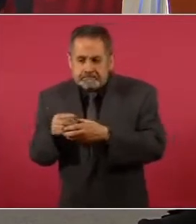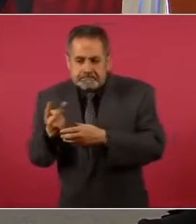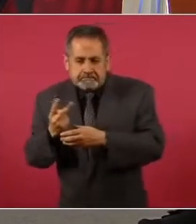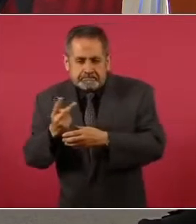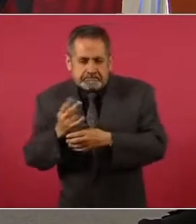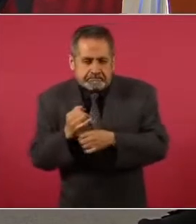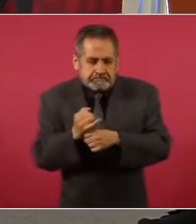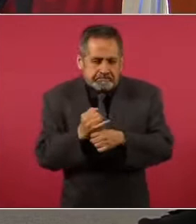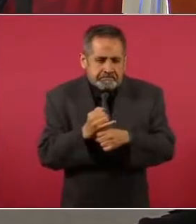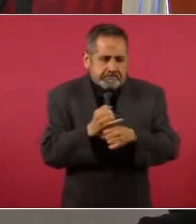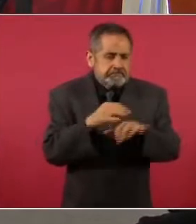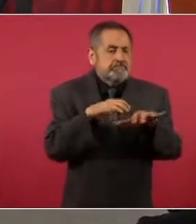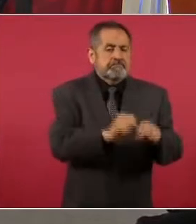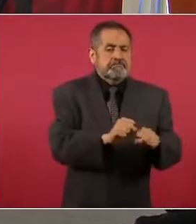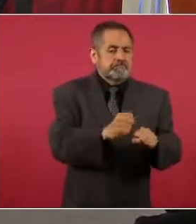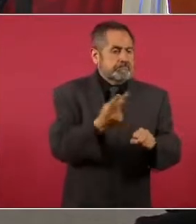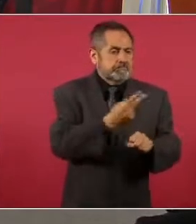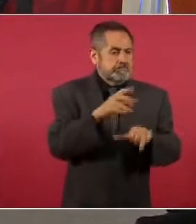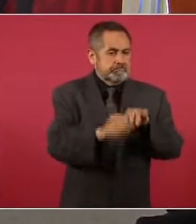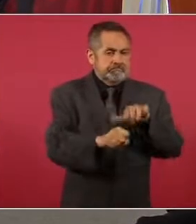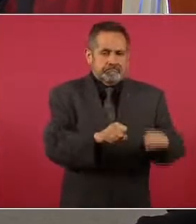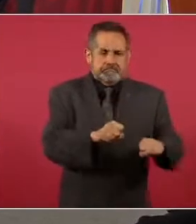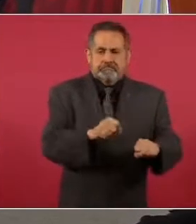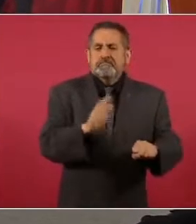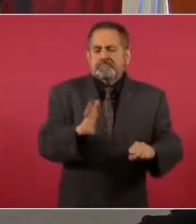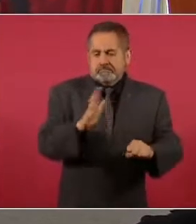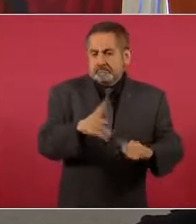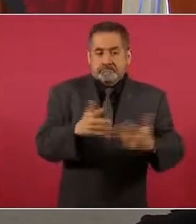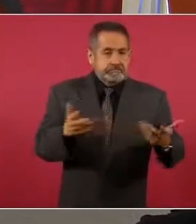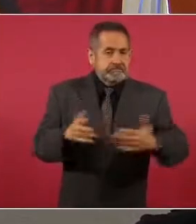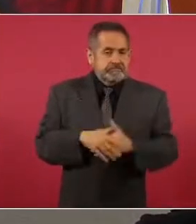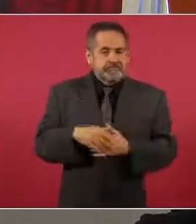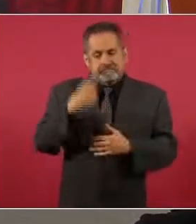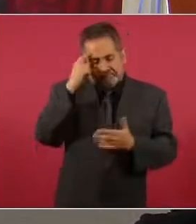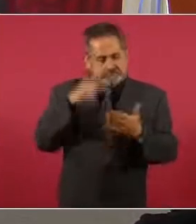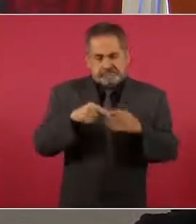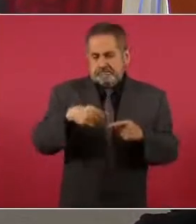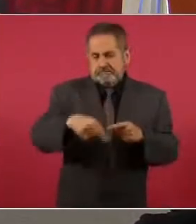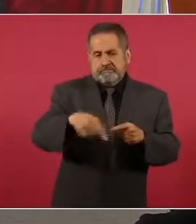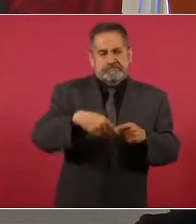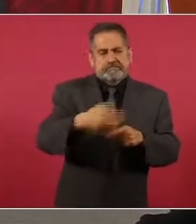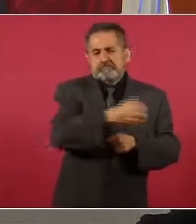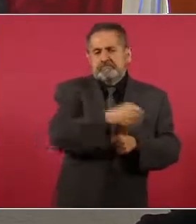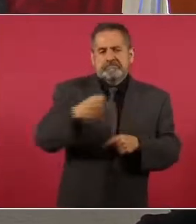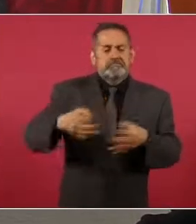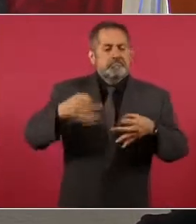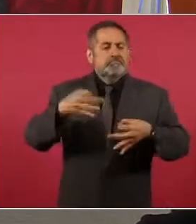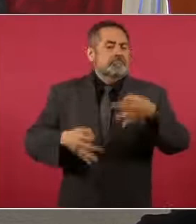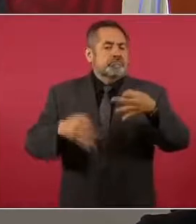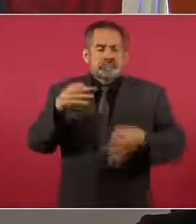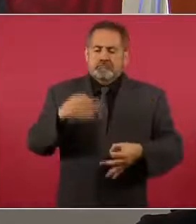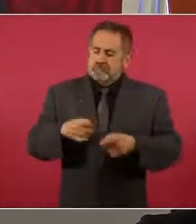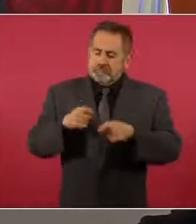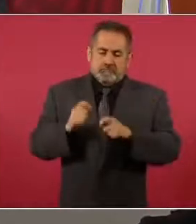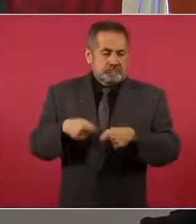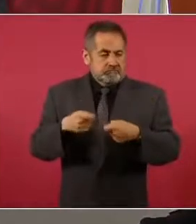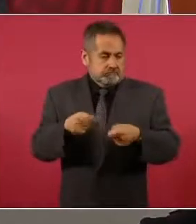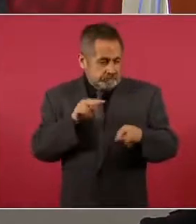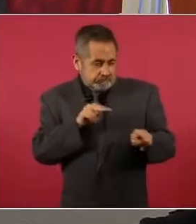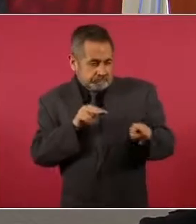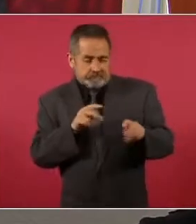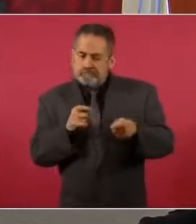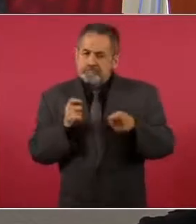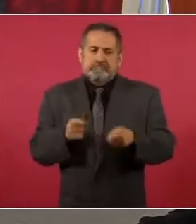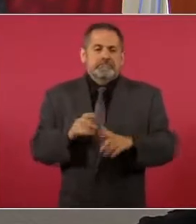y la detención de ambos sujetos, que suponemos que serán vinculados por el juez de control. Siguiente.